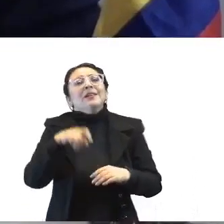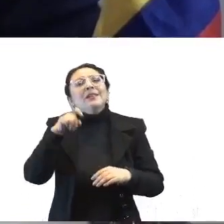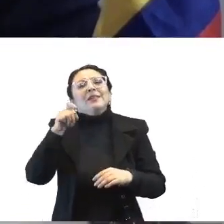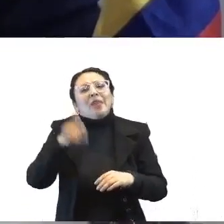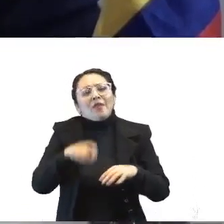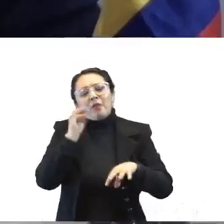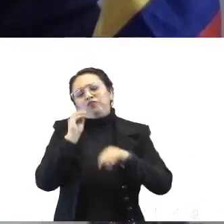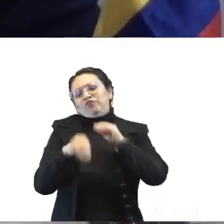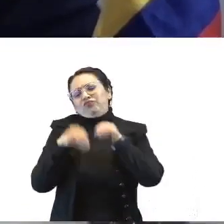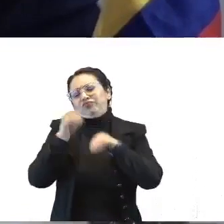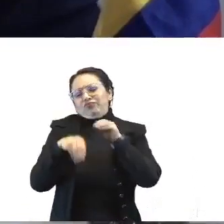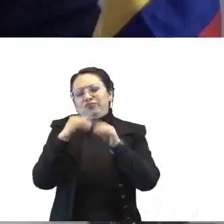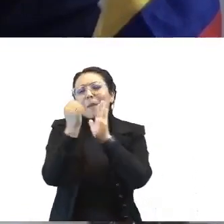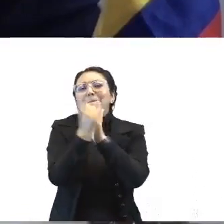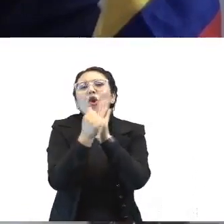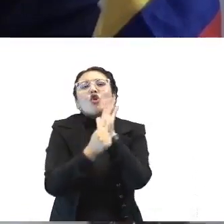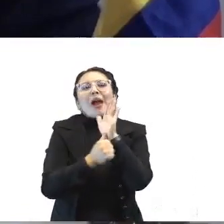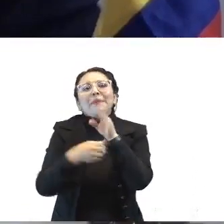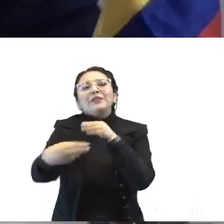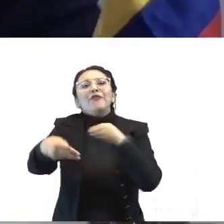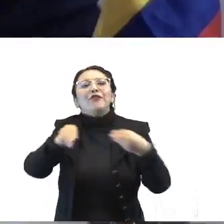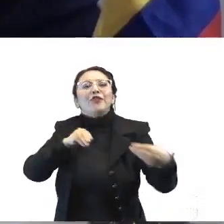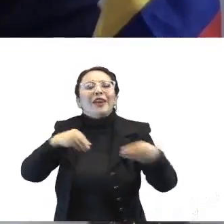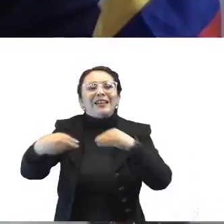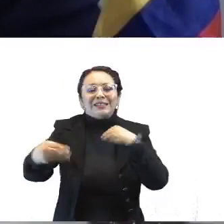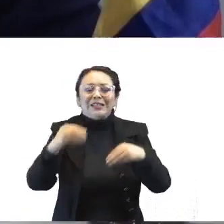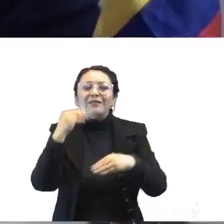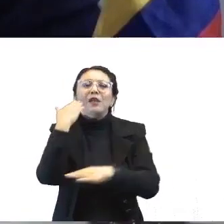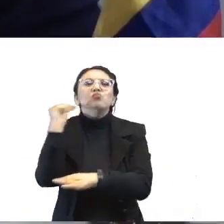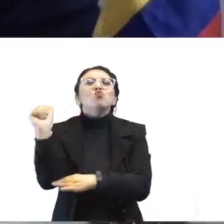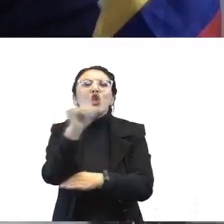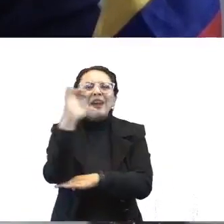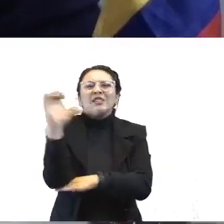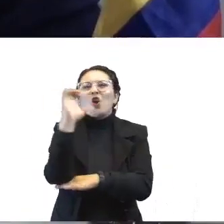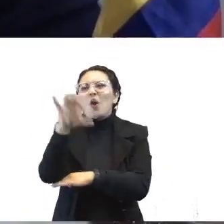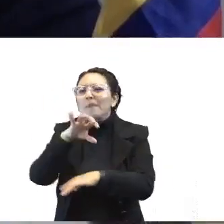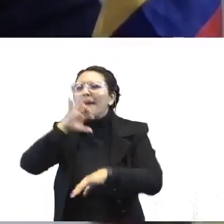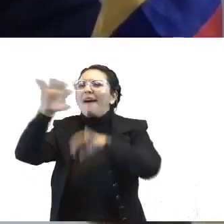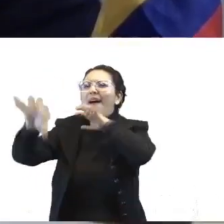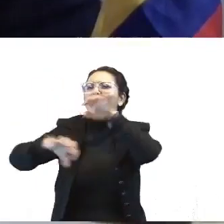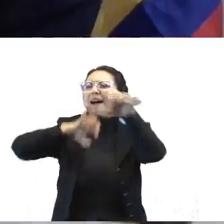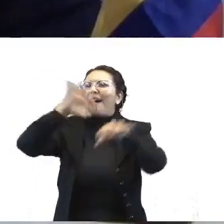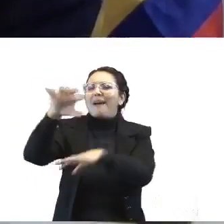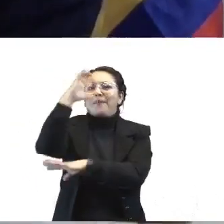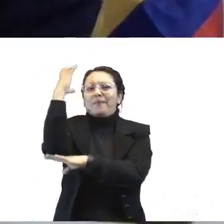flexibles de educación para las mujeres de Colombia.